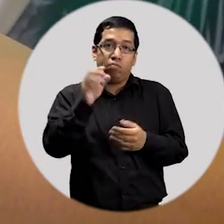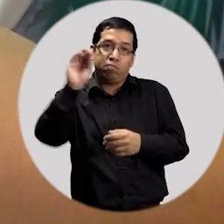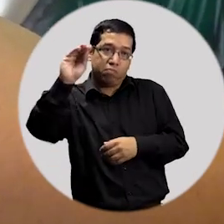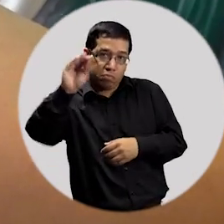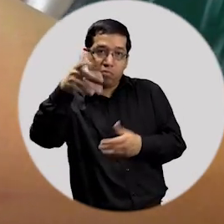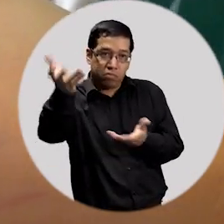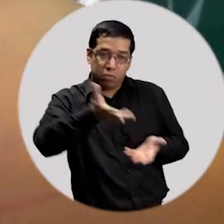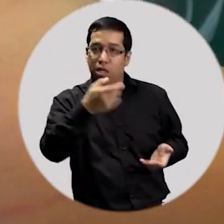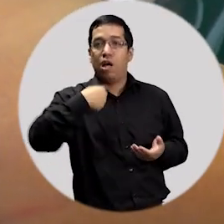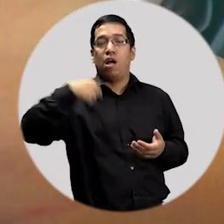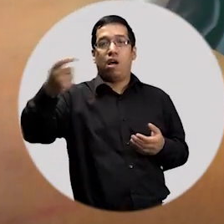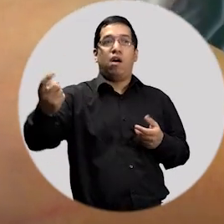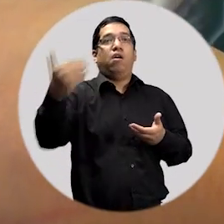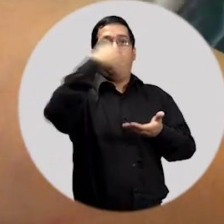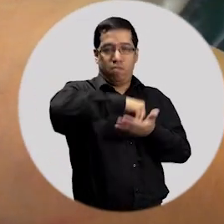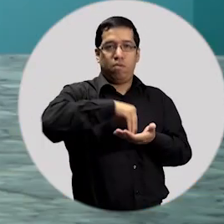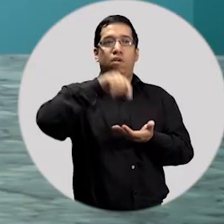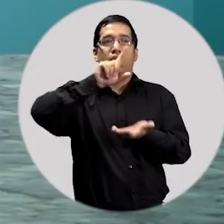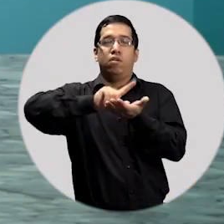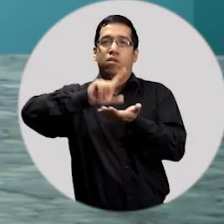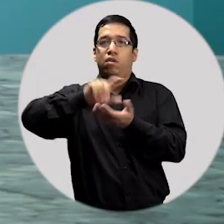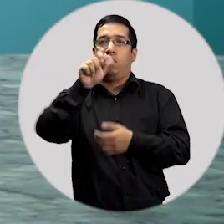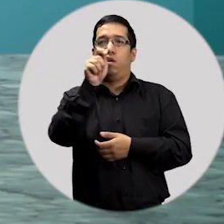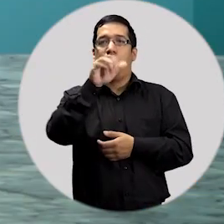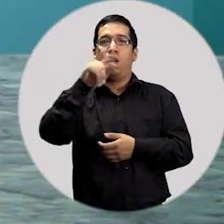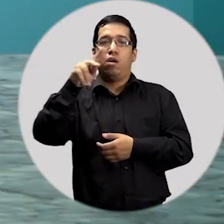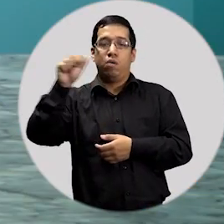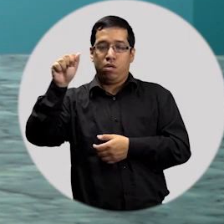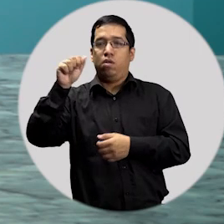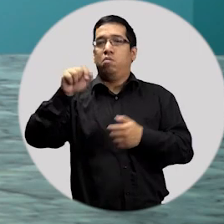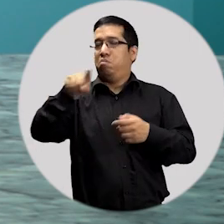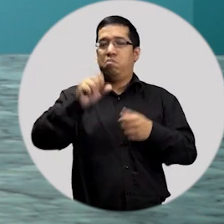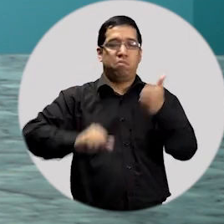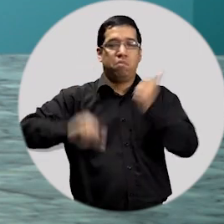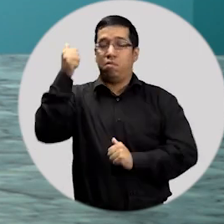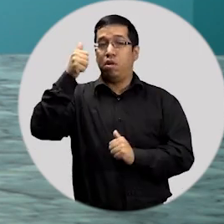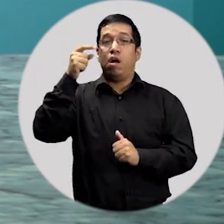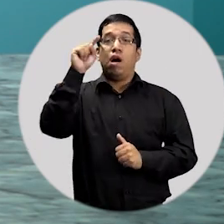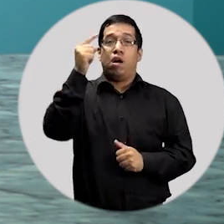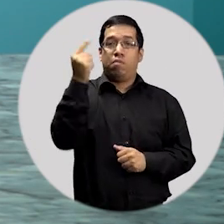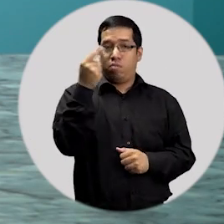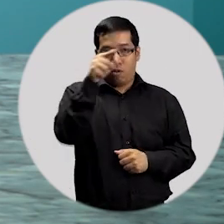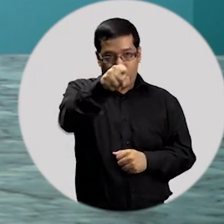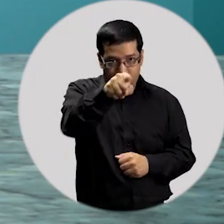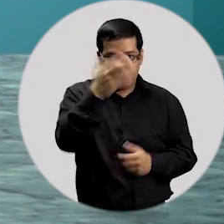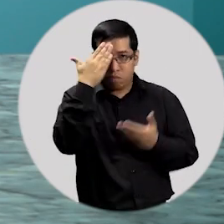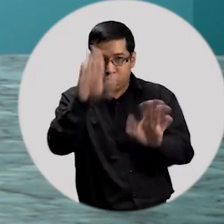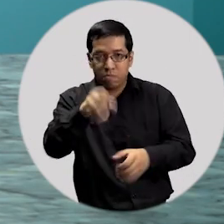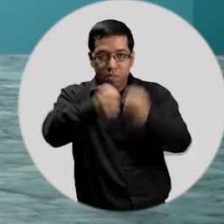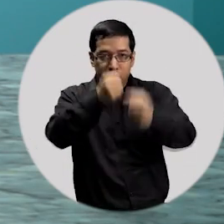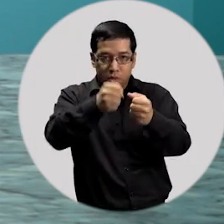unas comitas más grandes. Es importante que para la coma esté bien cargada la pintura, entonces